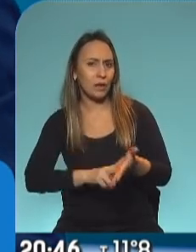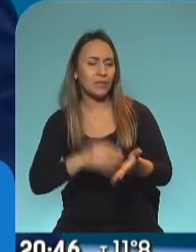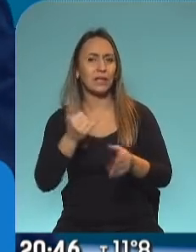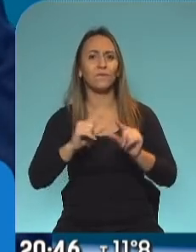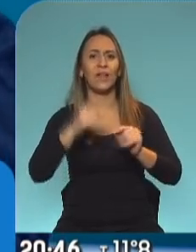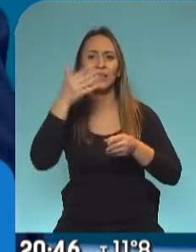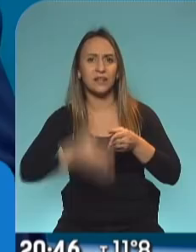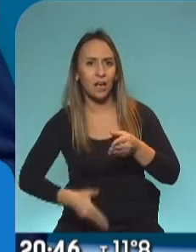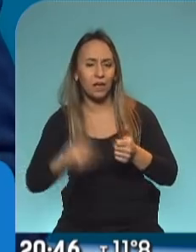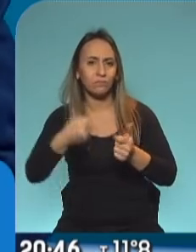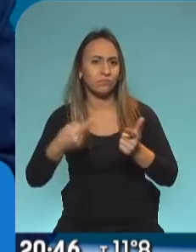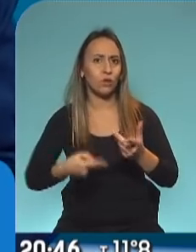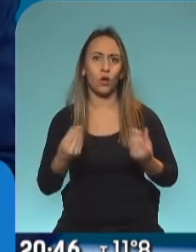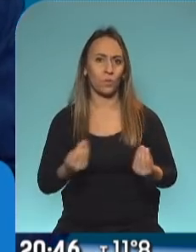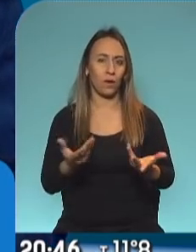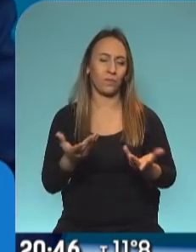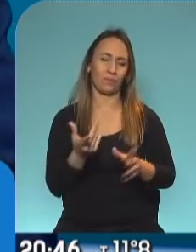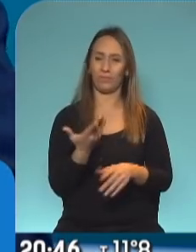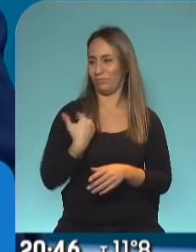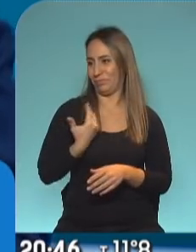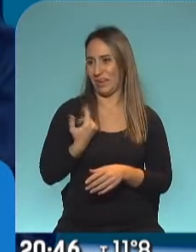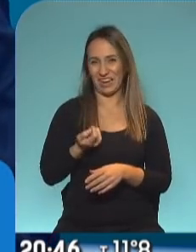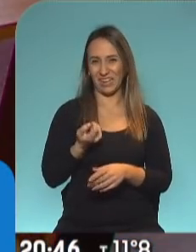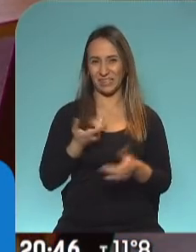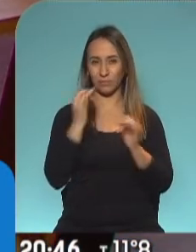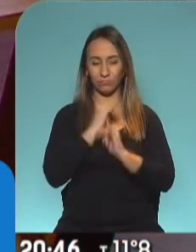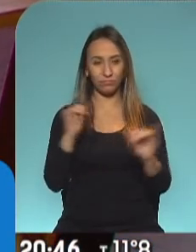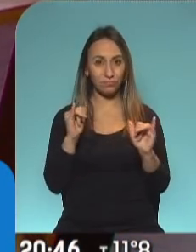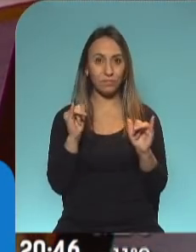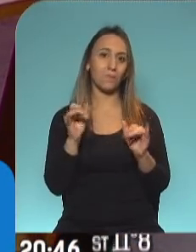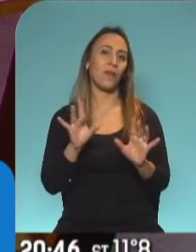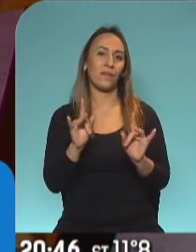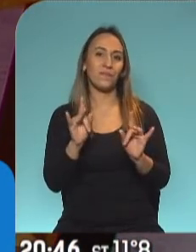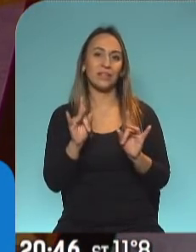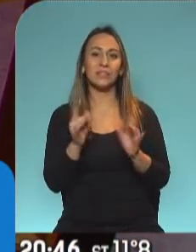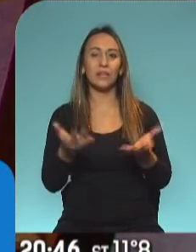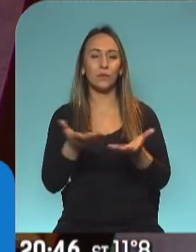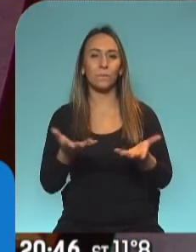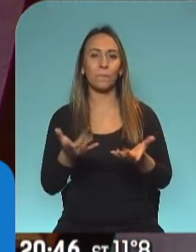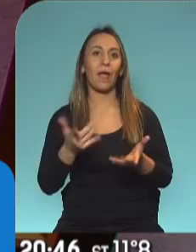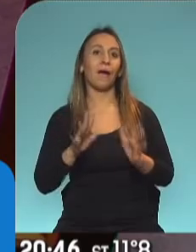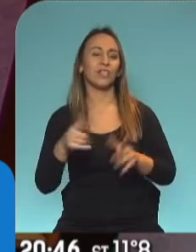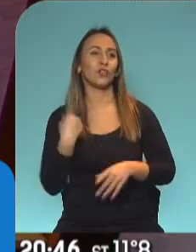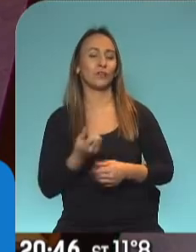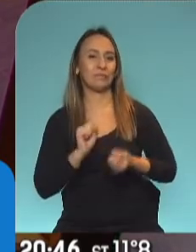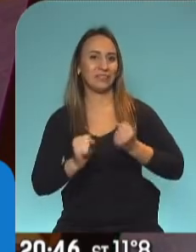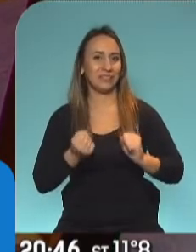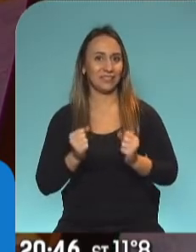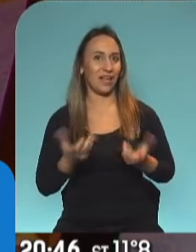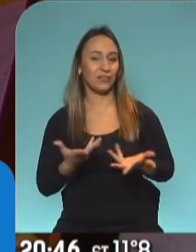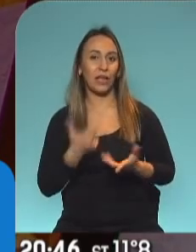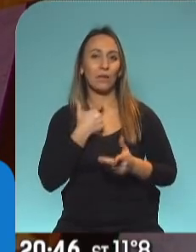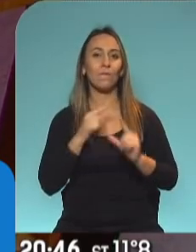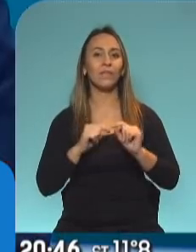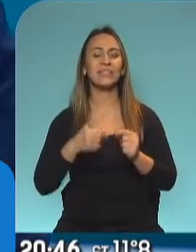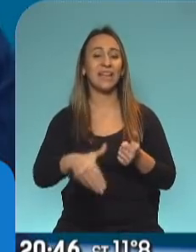se puede hablar de fecha? Es cierto que es reciente el anuncio, así que es difícil y a veces pecamos de ansioso en querer poner